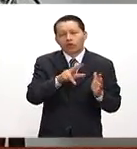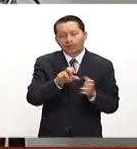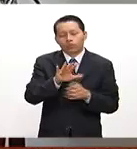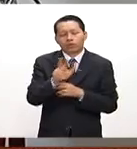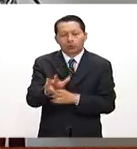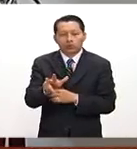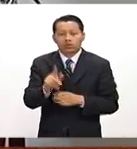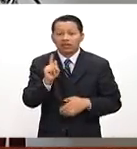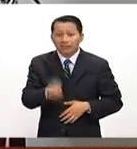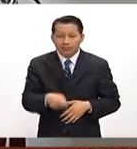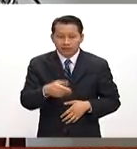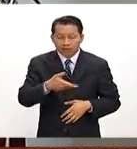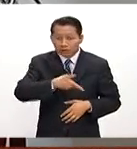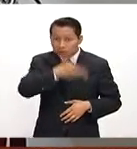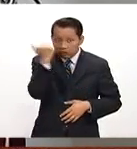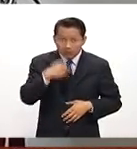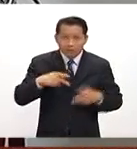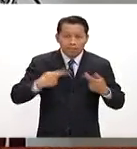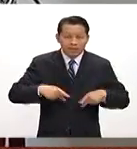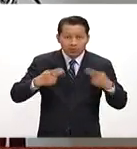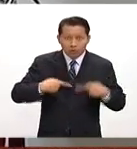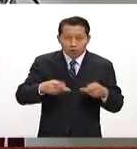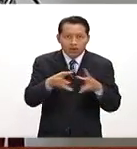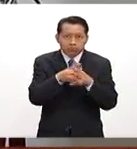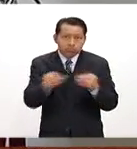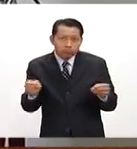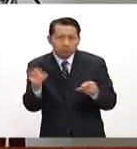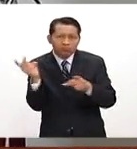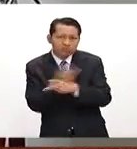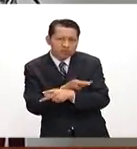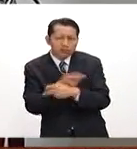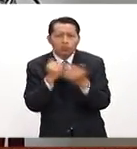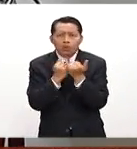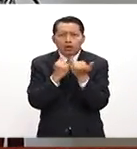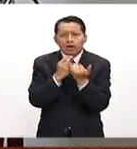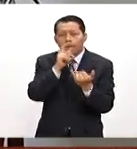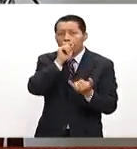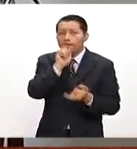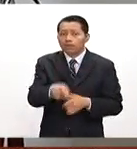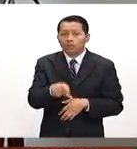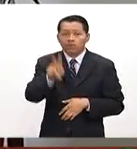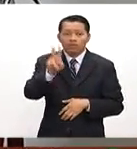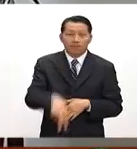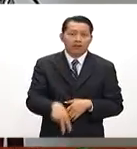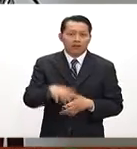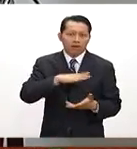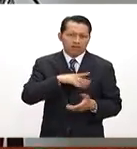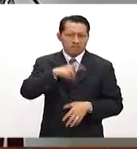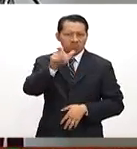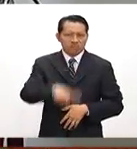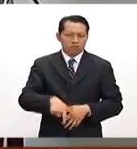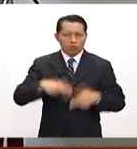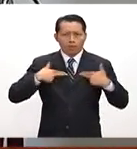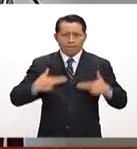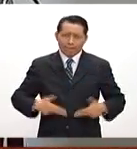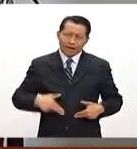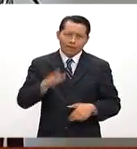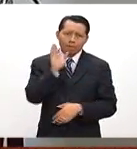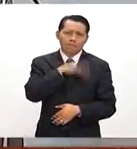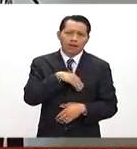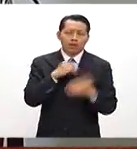El desconocimiento del paradero de una persona suspende y transgrede la dignidad humana. Ante